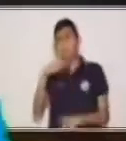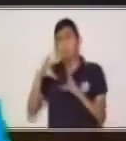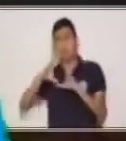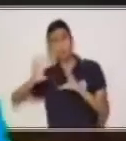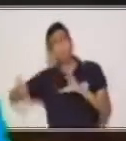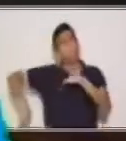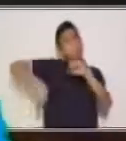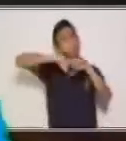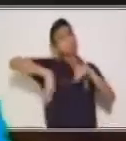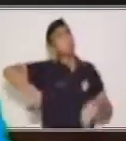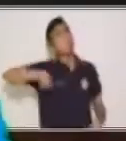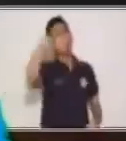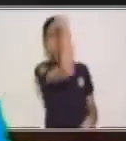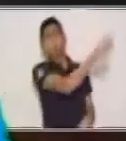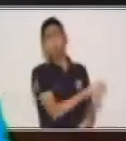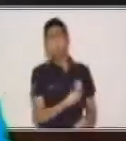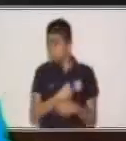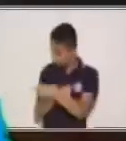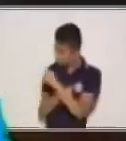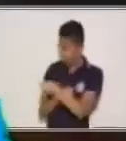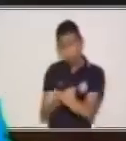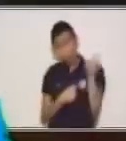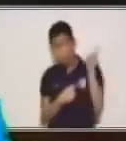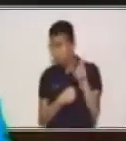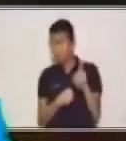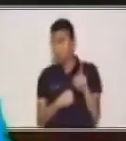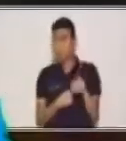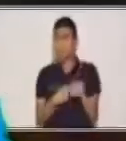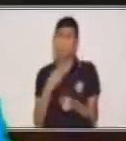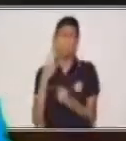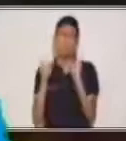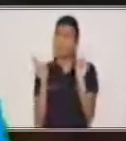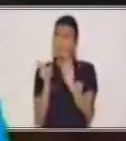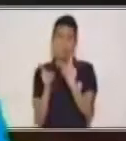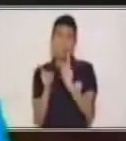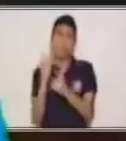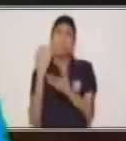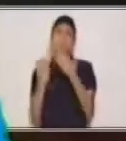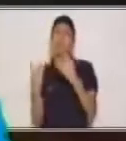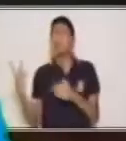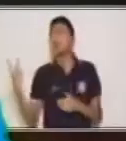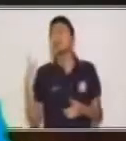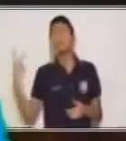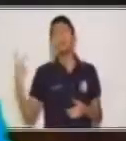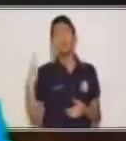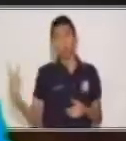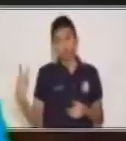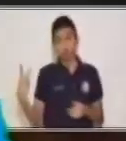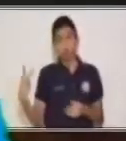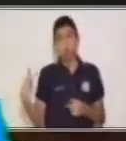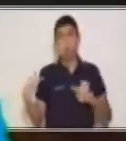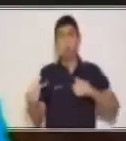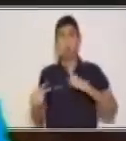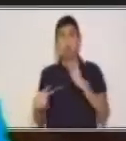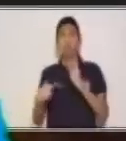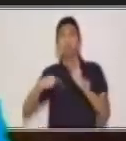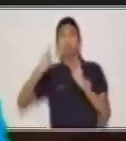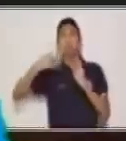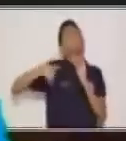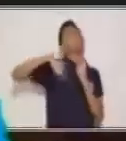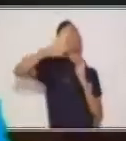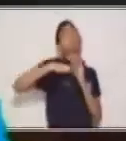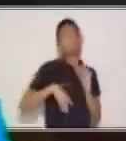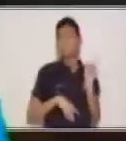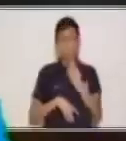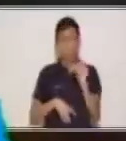pateó Neri, ¿sí? O Neri y Felipe la patearon muy duro. Entonces, esas dos personas ya hacen que el